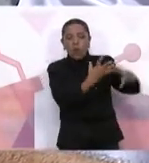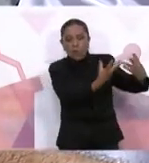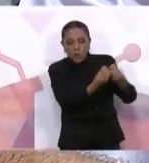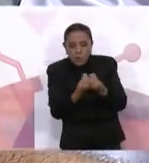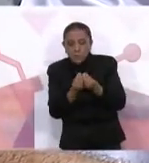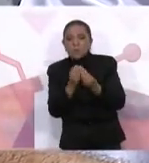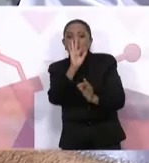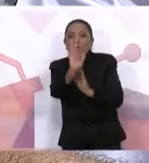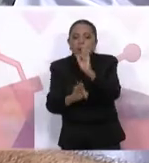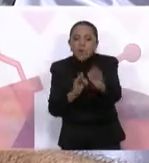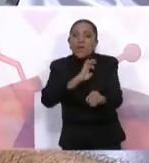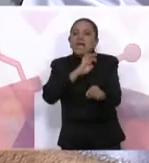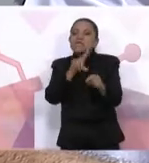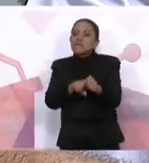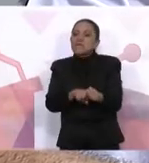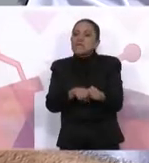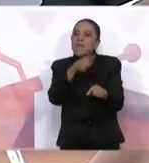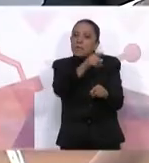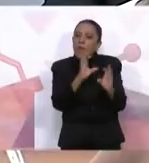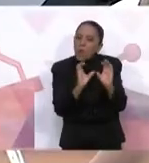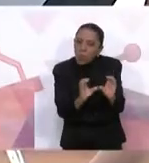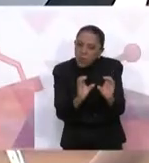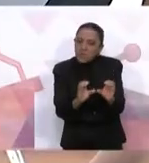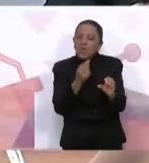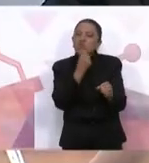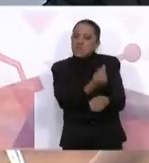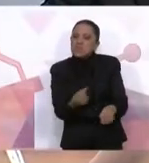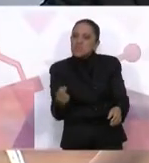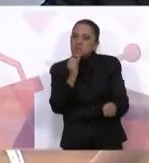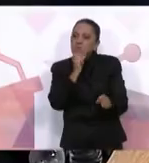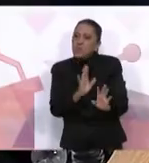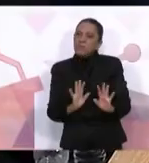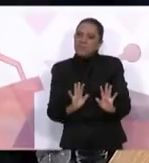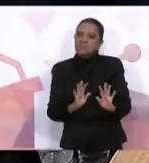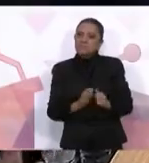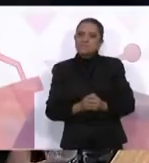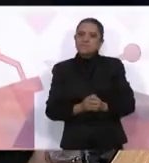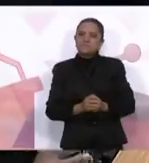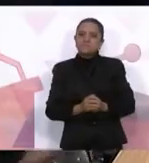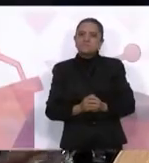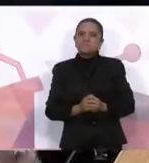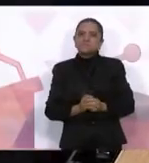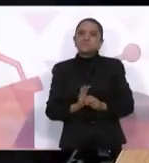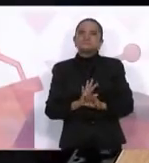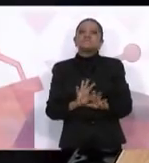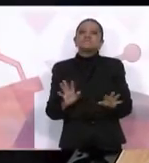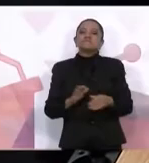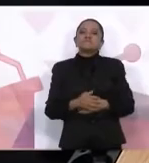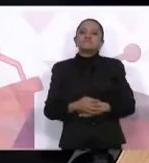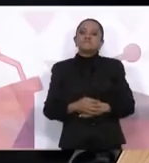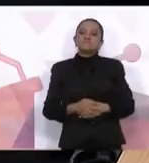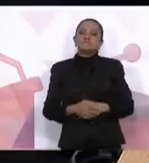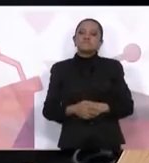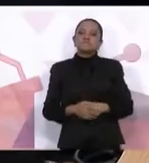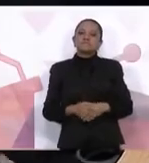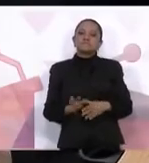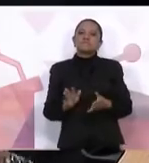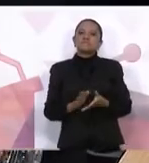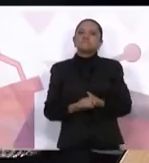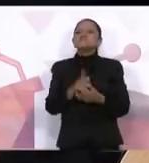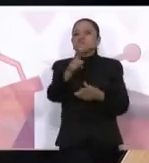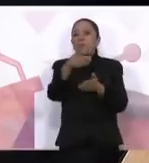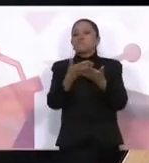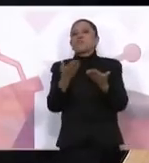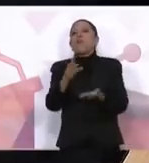su a su cuidado alguien más deseos a la palabra del programa jorge meade ocaranza candidato del pri está por un minuto